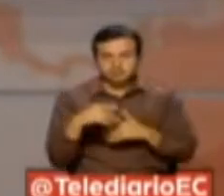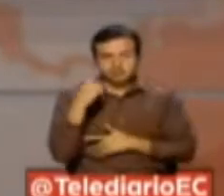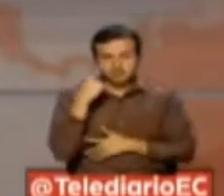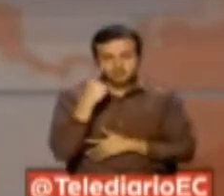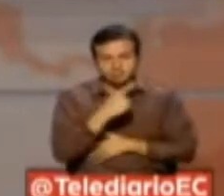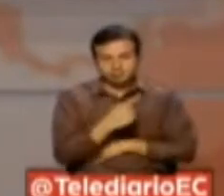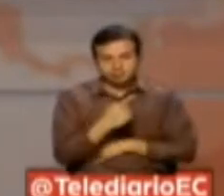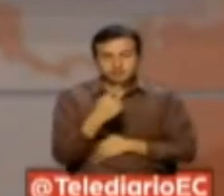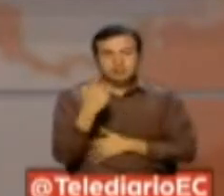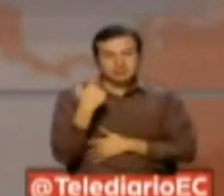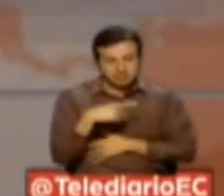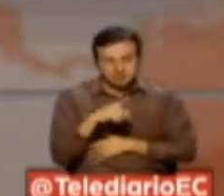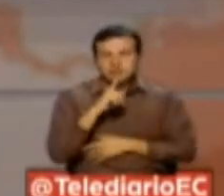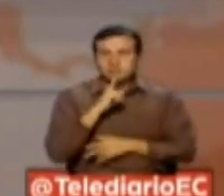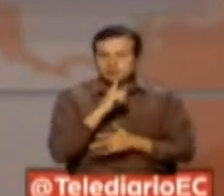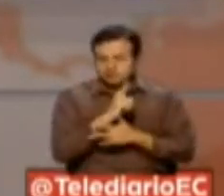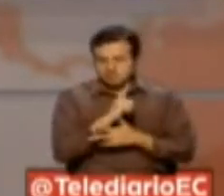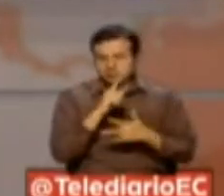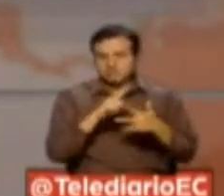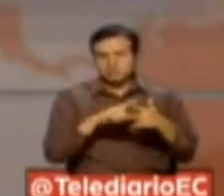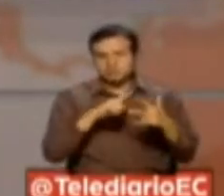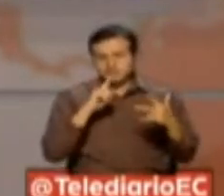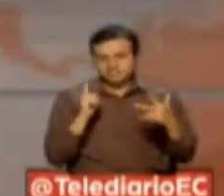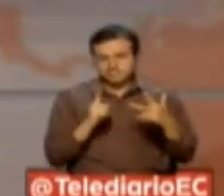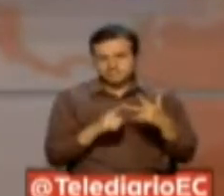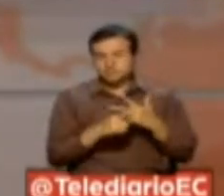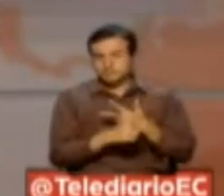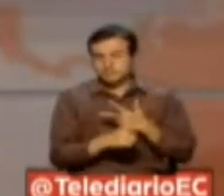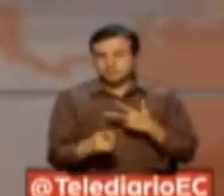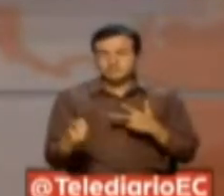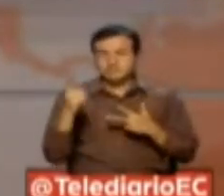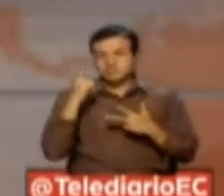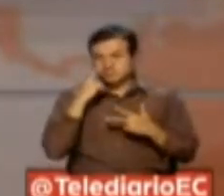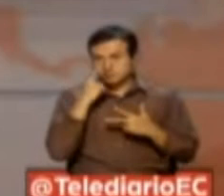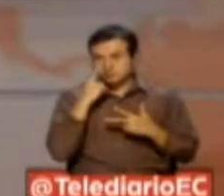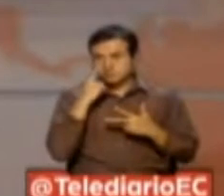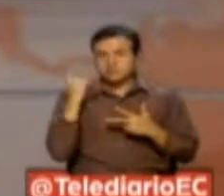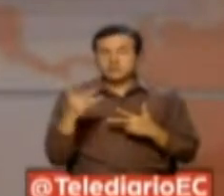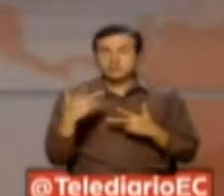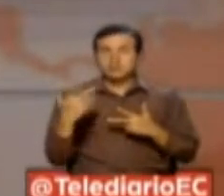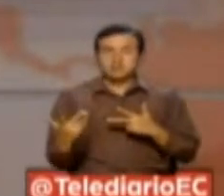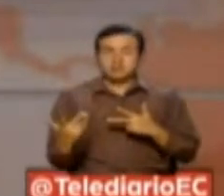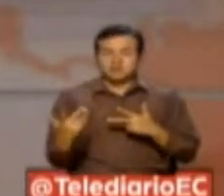se hizo eso también se hizo adicionalmente como dice